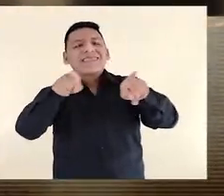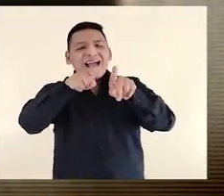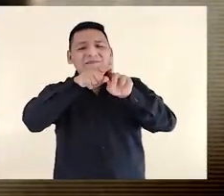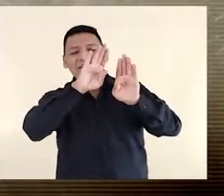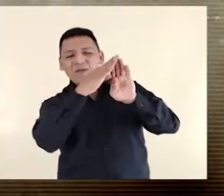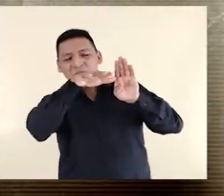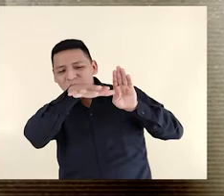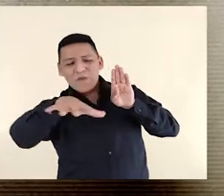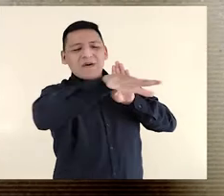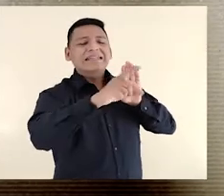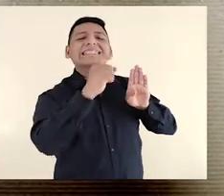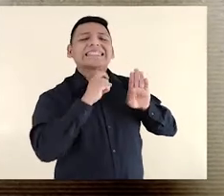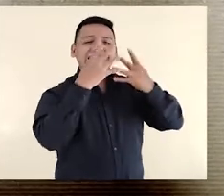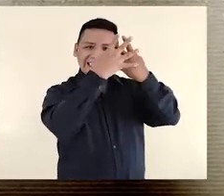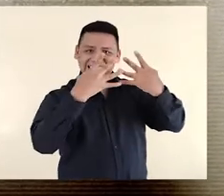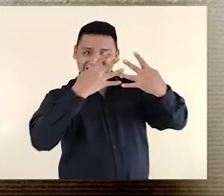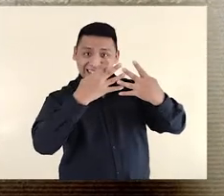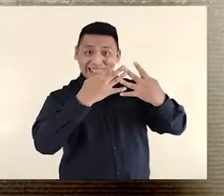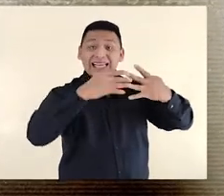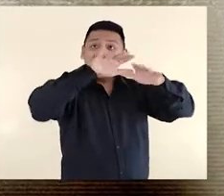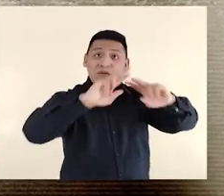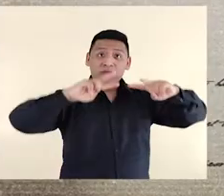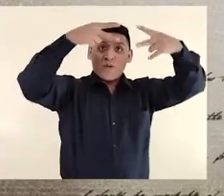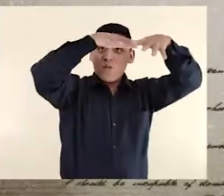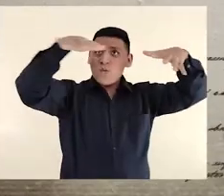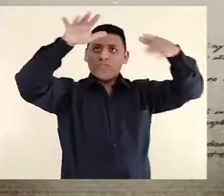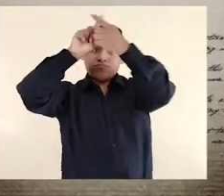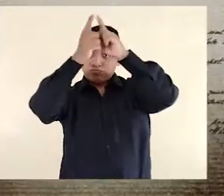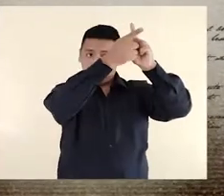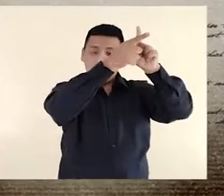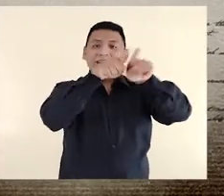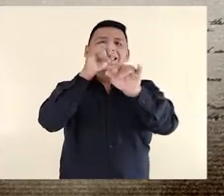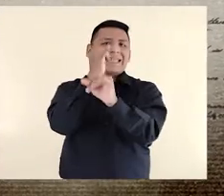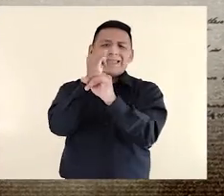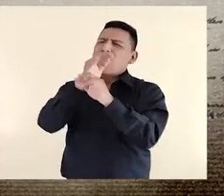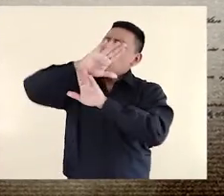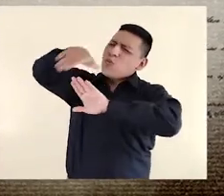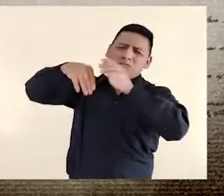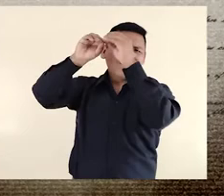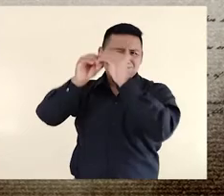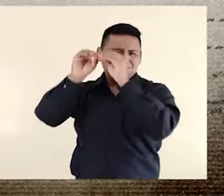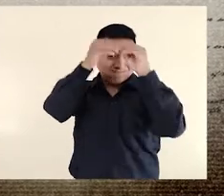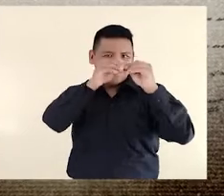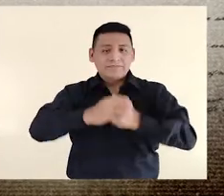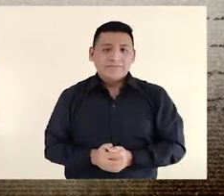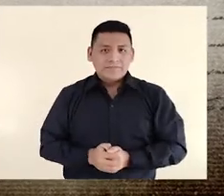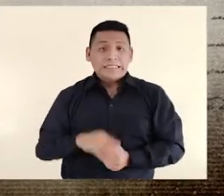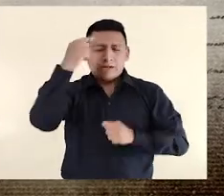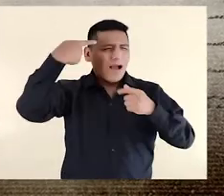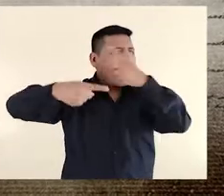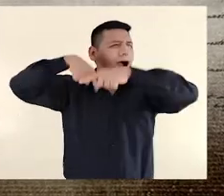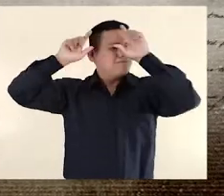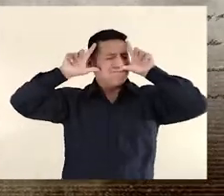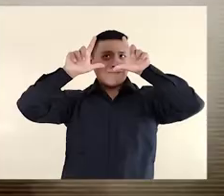sino también el zaguán, una reja, las celdas alteradas del segundo patio y el área de la capilla completamente modificada. Si